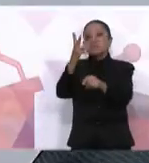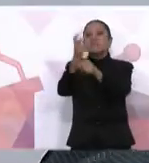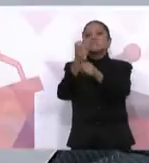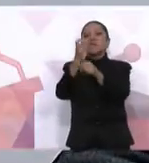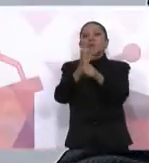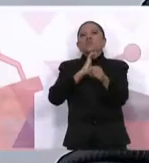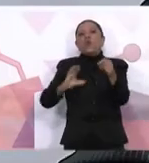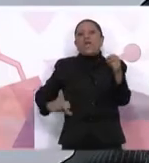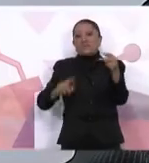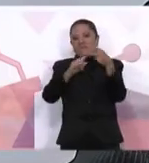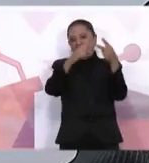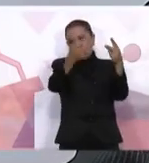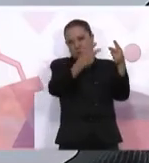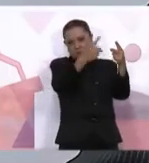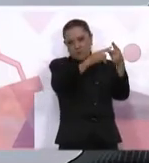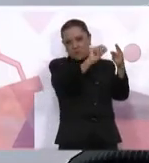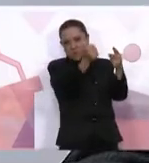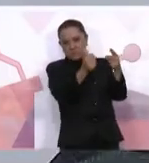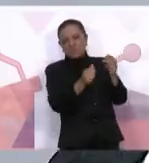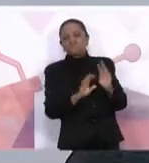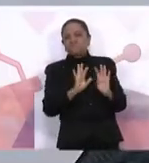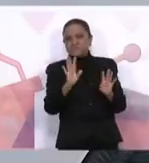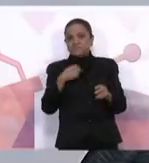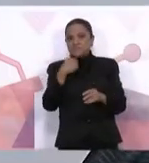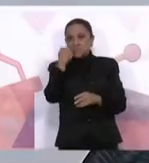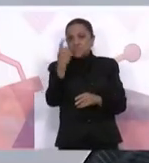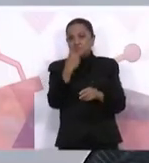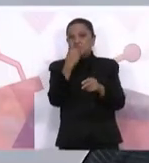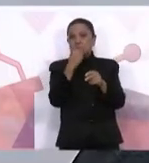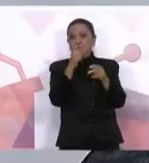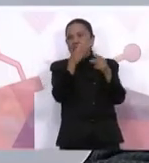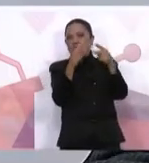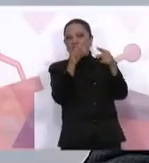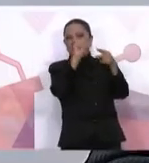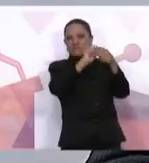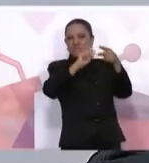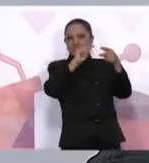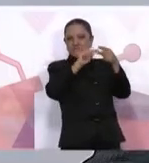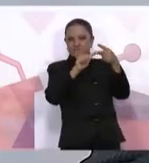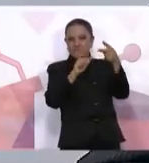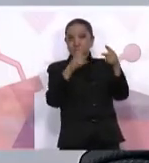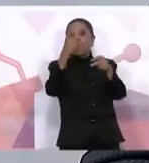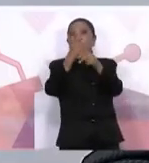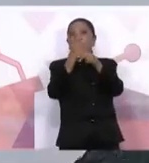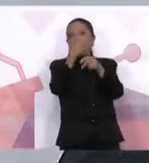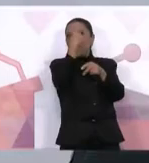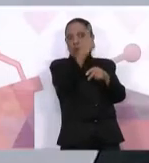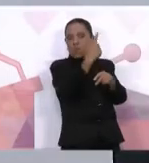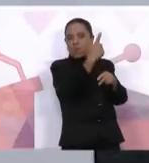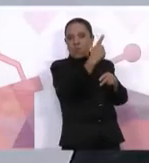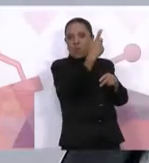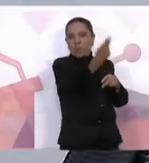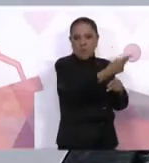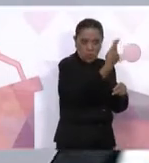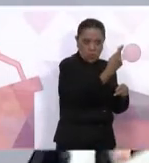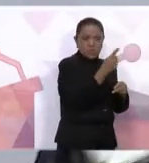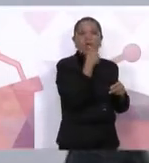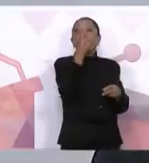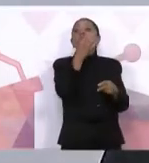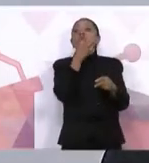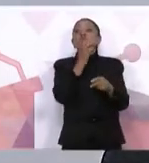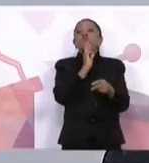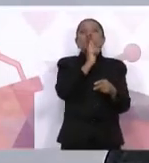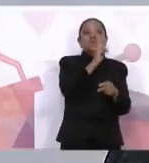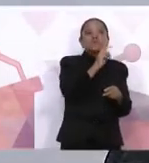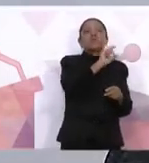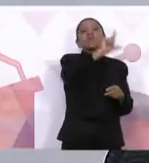quisiera hacer un par de apuntes el primero de ellos la pregunta va a uno de ustedes tiene un minuto para responder se abre el debate y en global